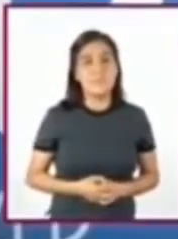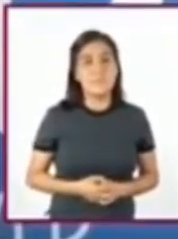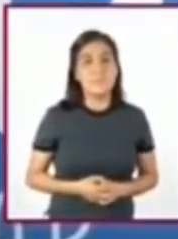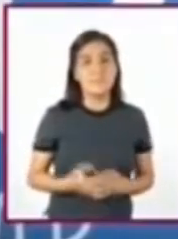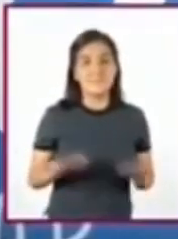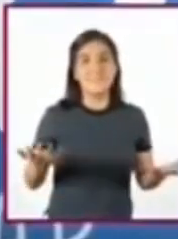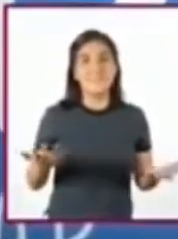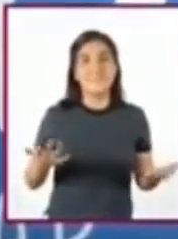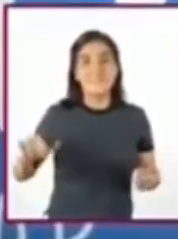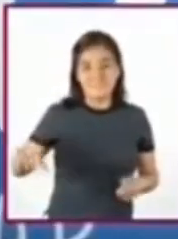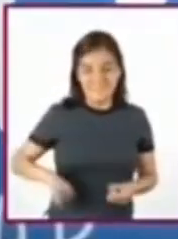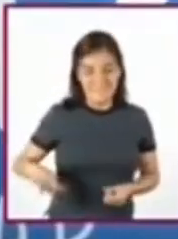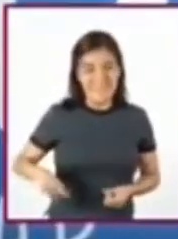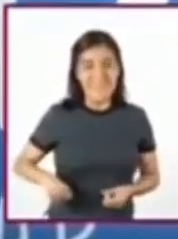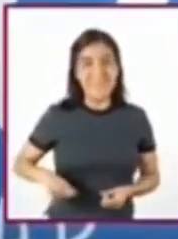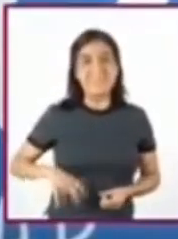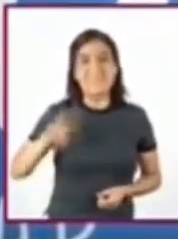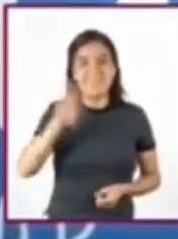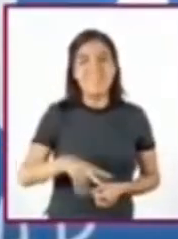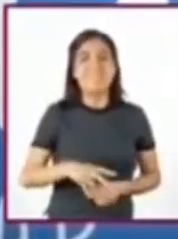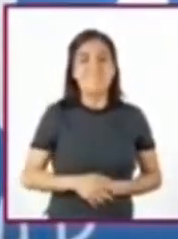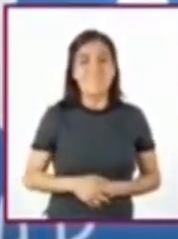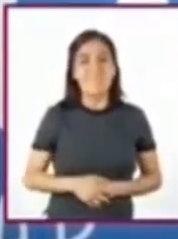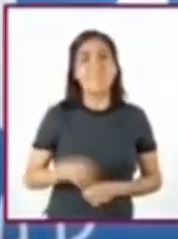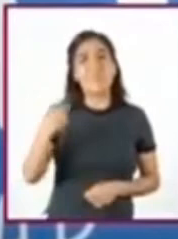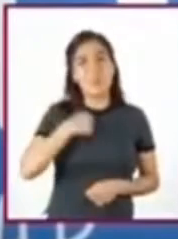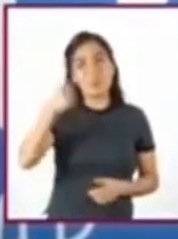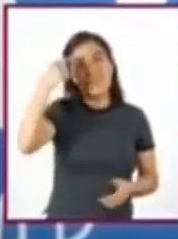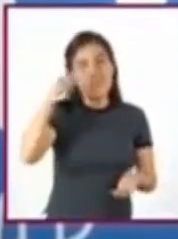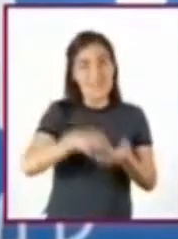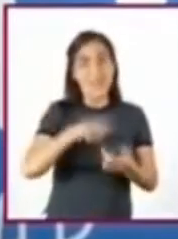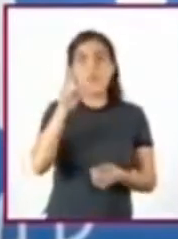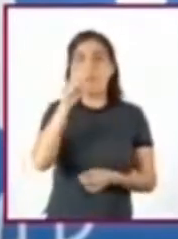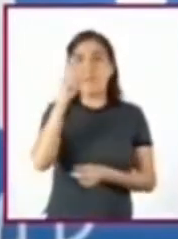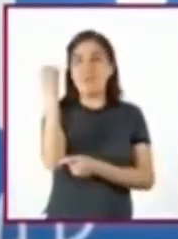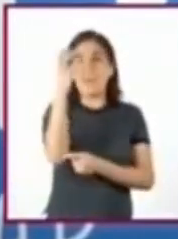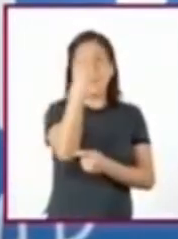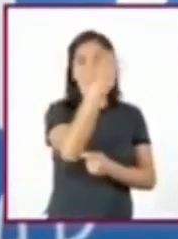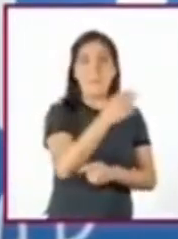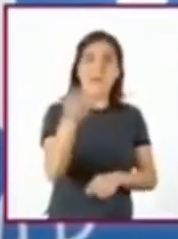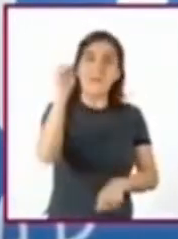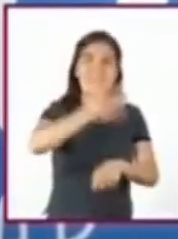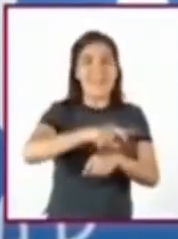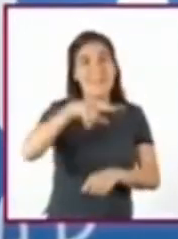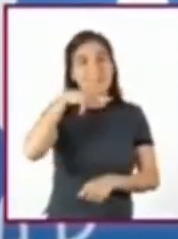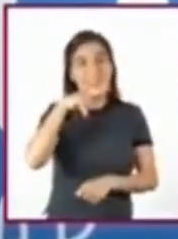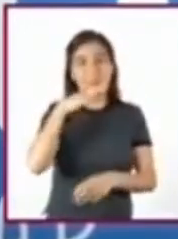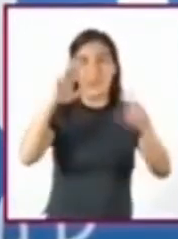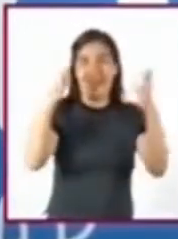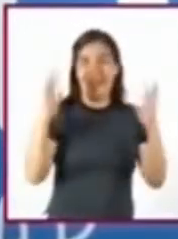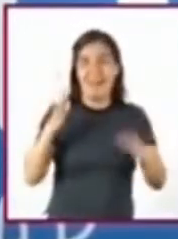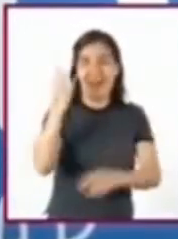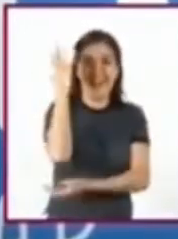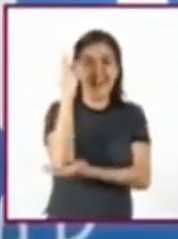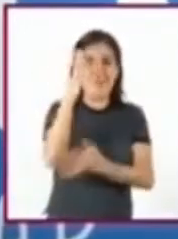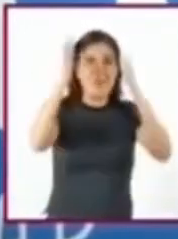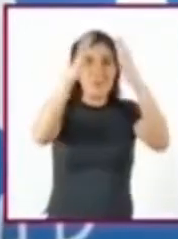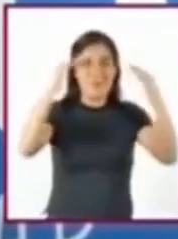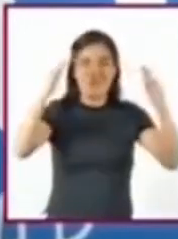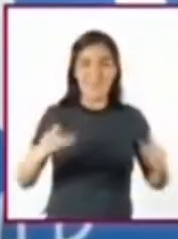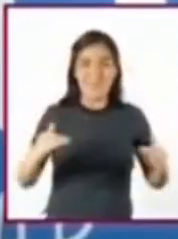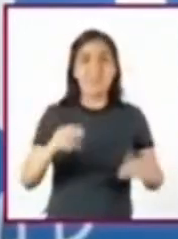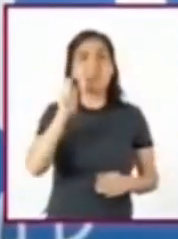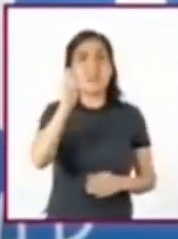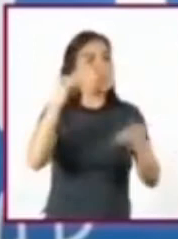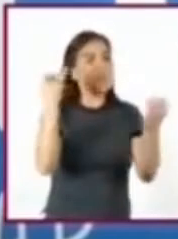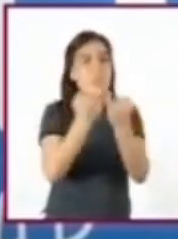¡Qué interesante, maestra! Creo que las series de Navidad, las que colocamos en nuestro árbol, están conectadas en